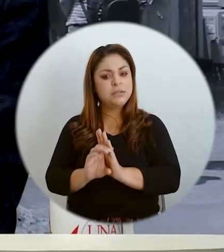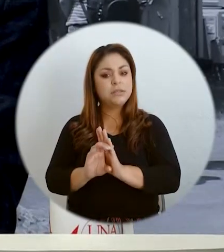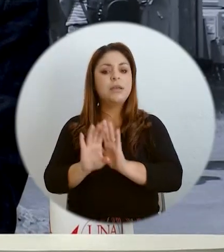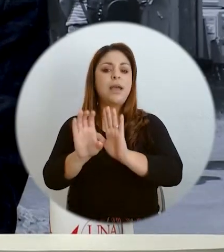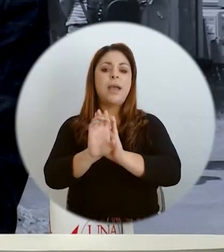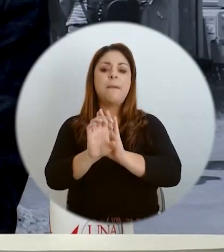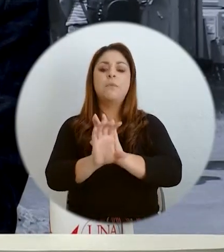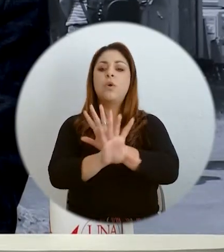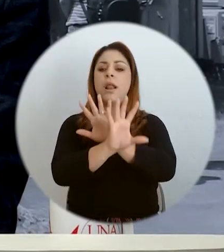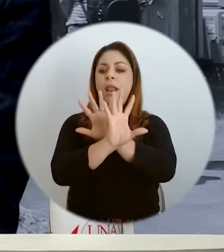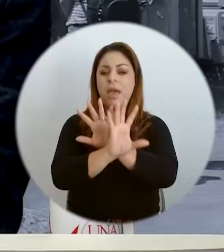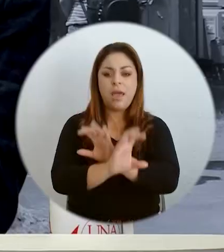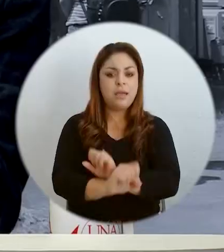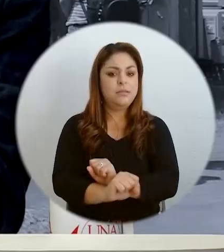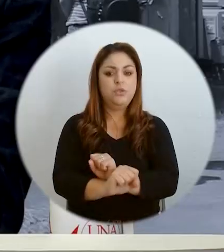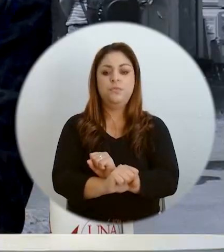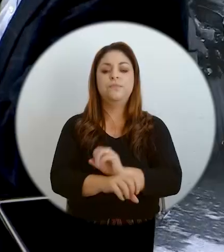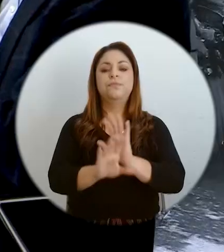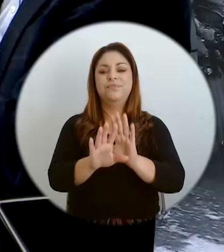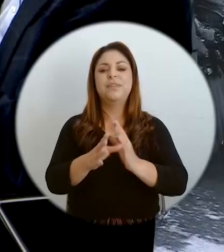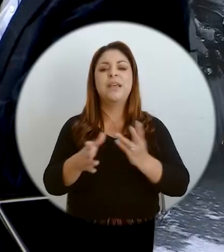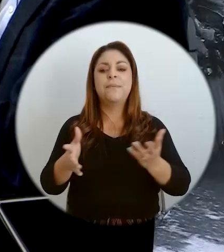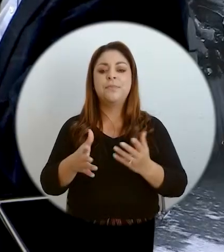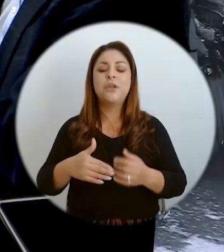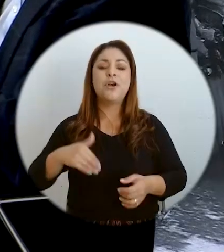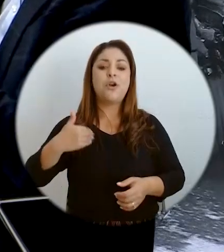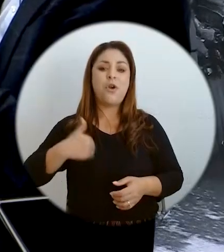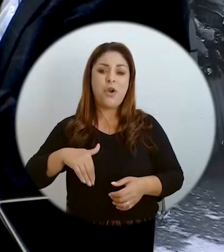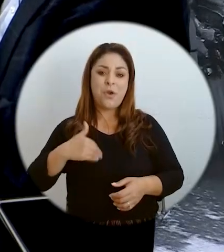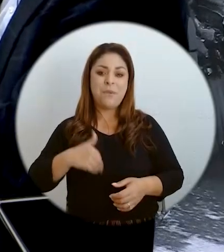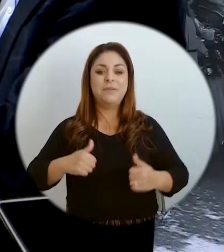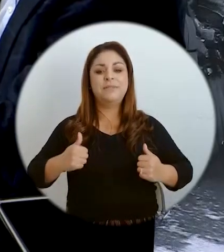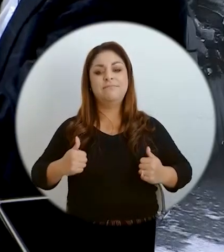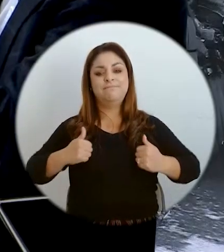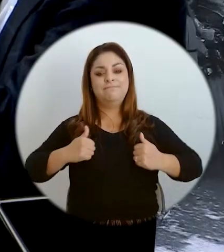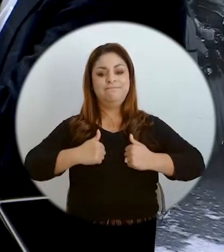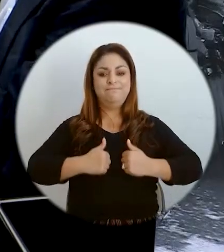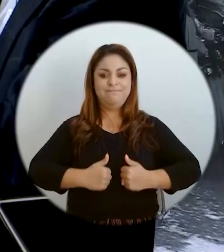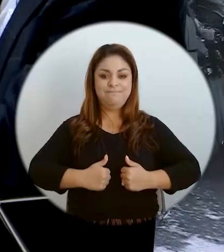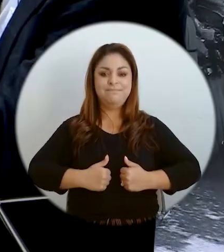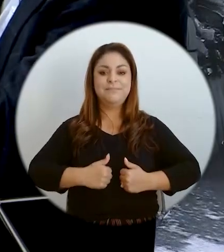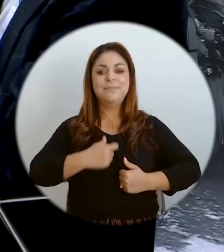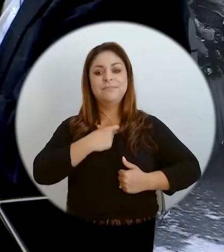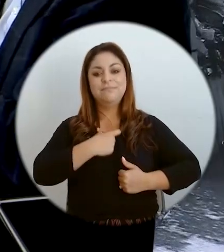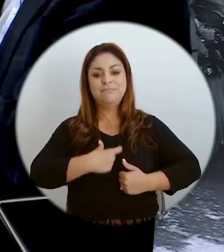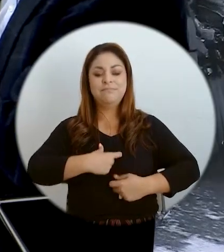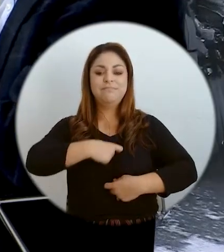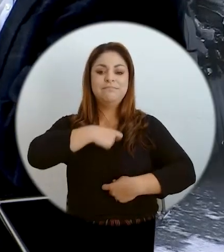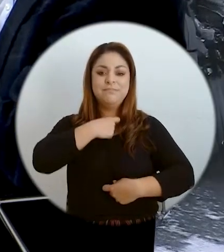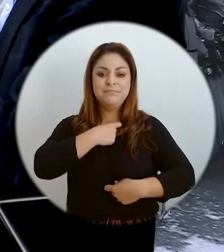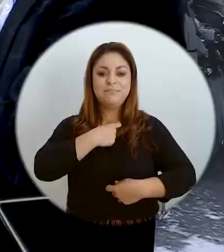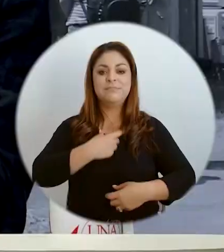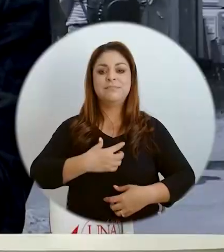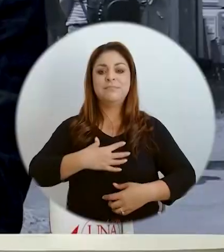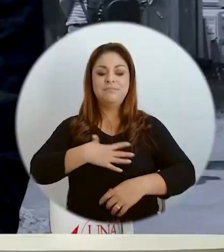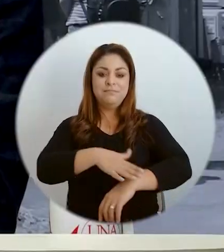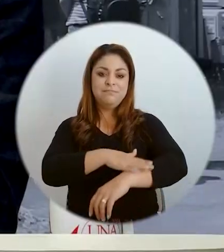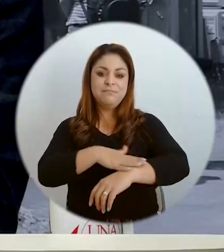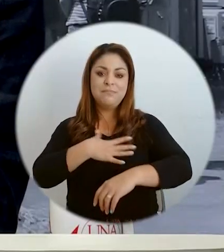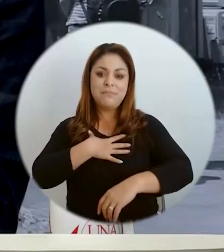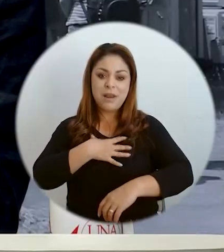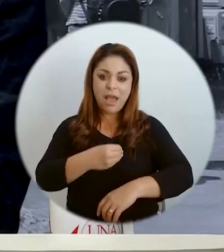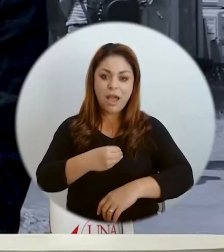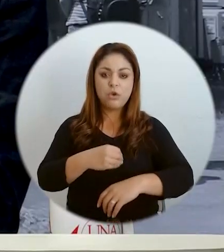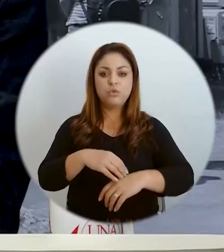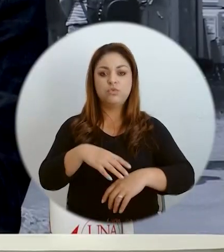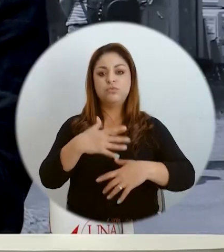por ejemplo, del conservadurismo clásico, hombres, bien saco y corbata, blancos,